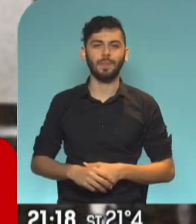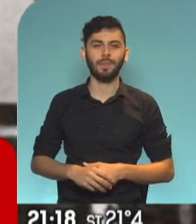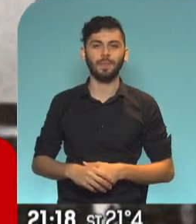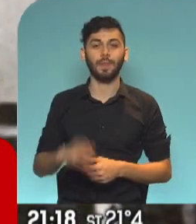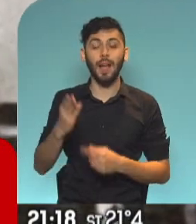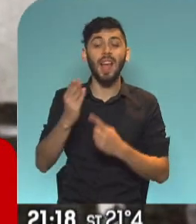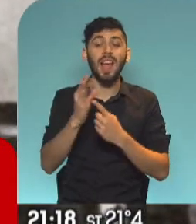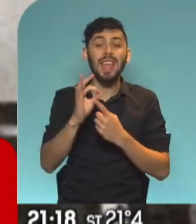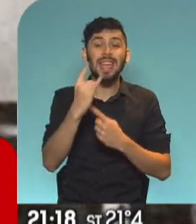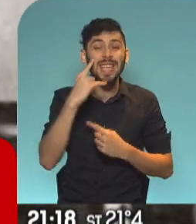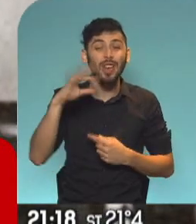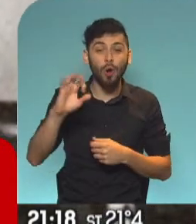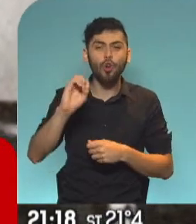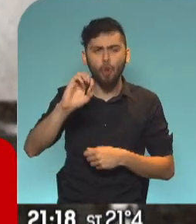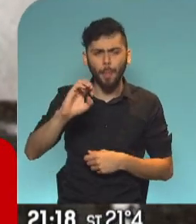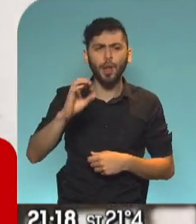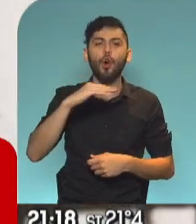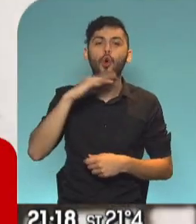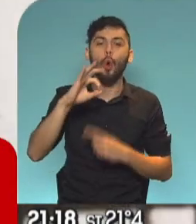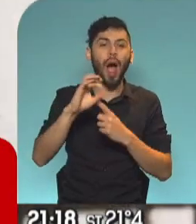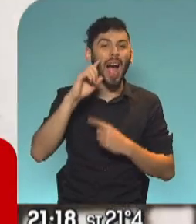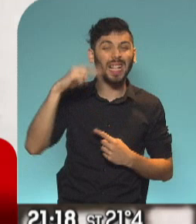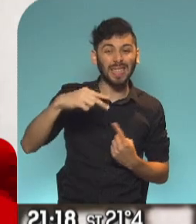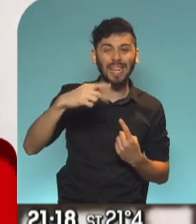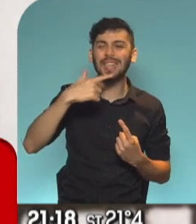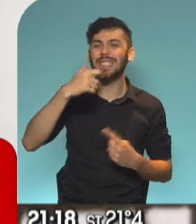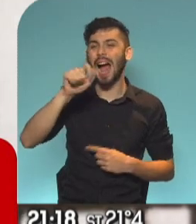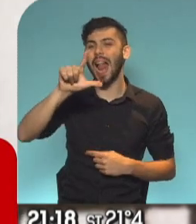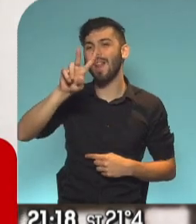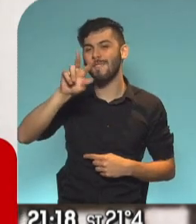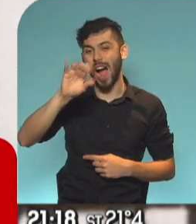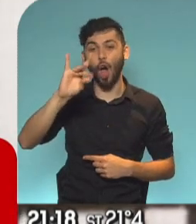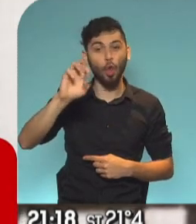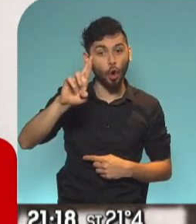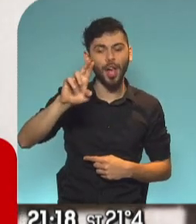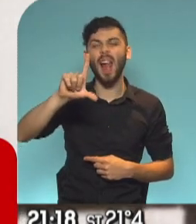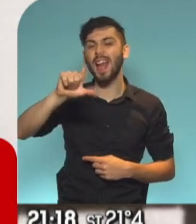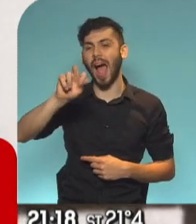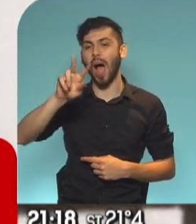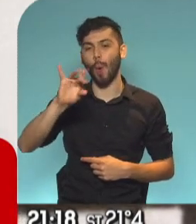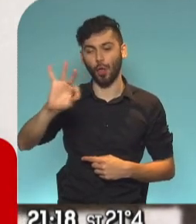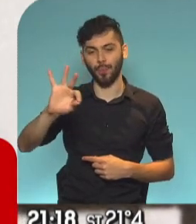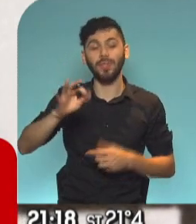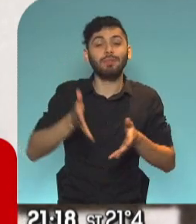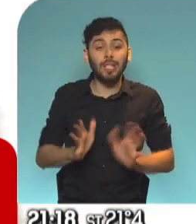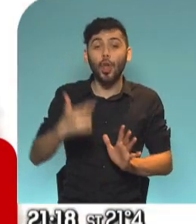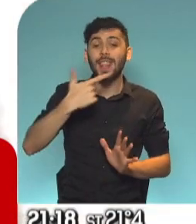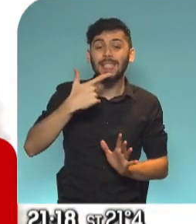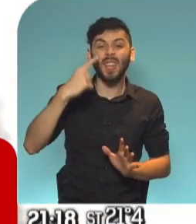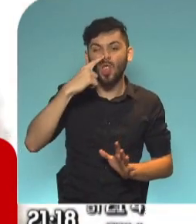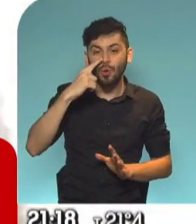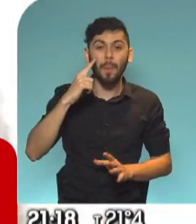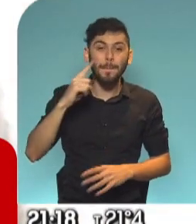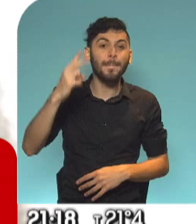Quino se llamaba Joaquín Salvador Lavado y había nacido un 17 de julio de 1932 en